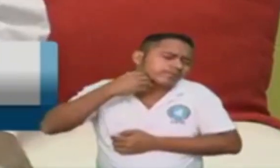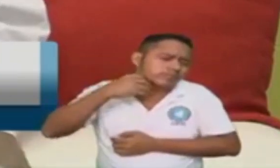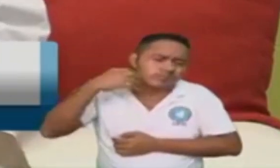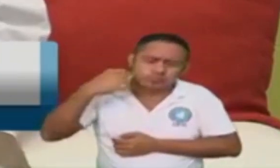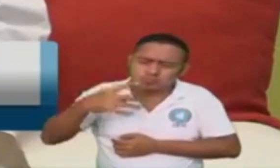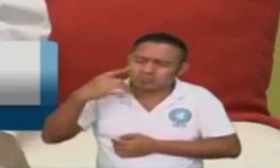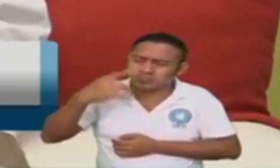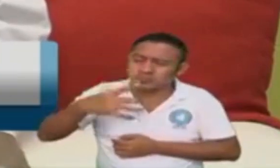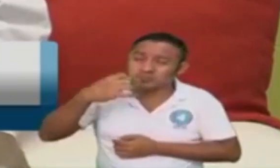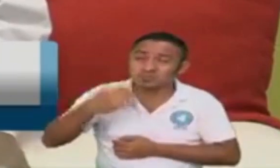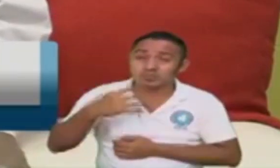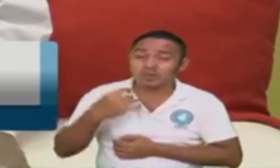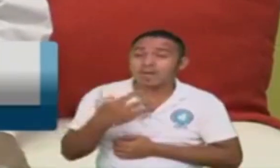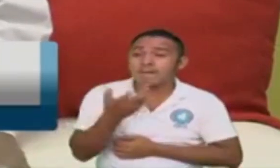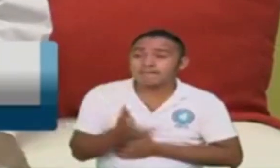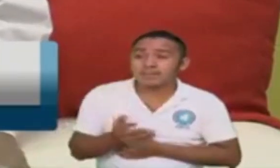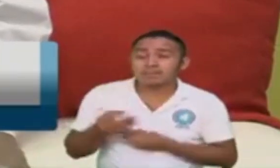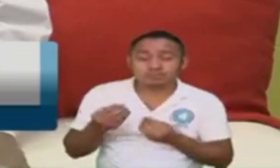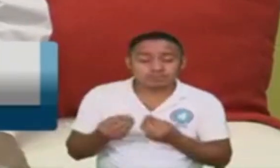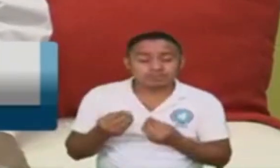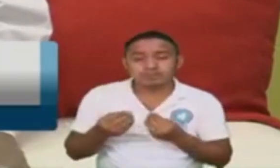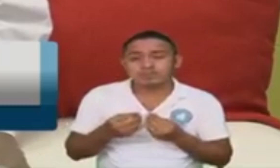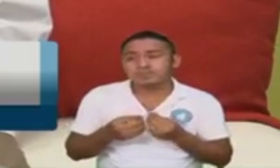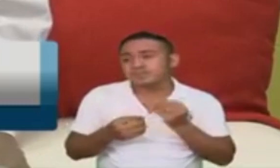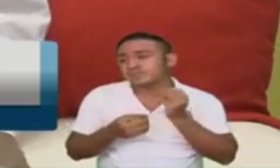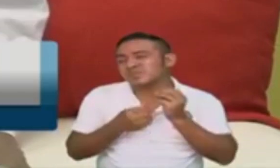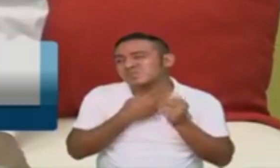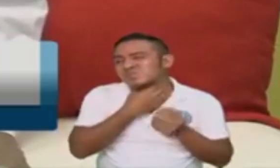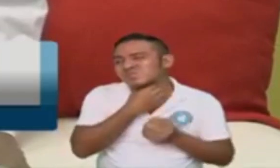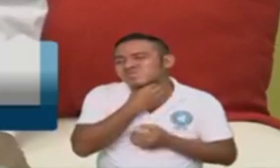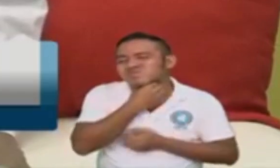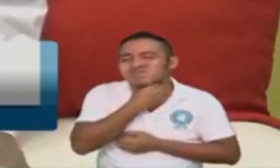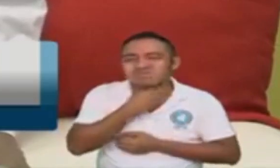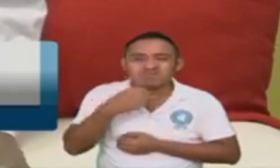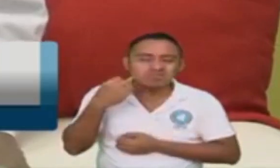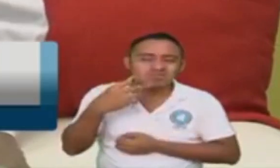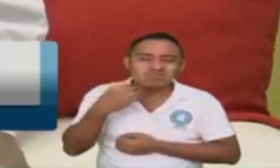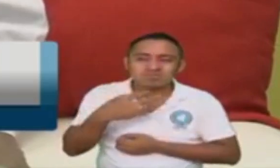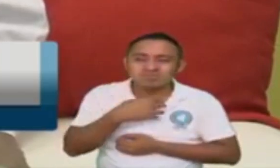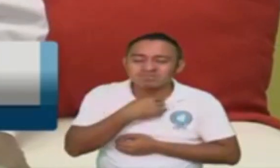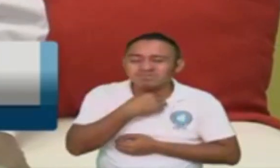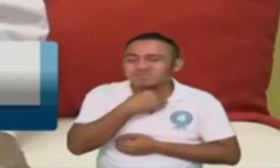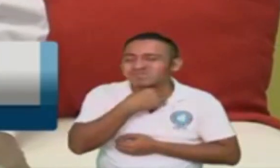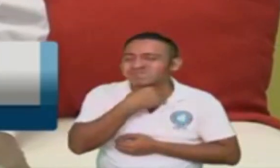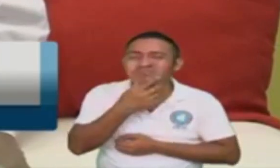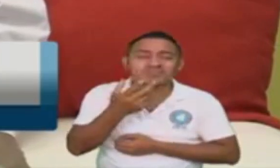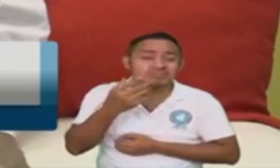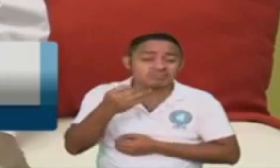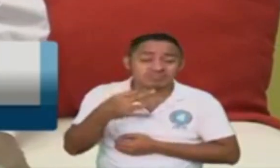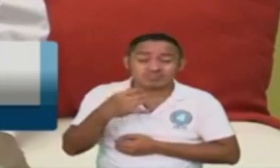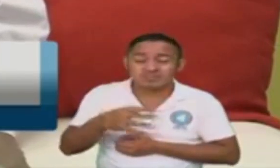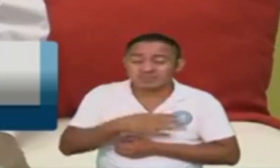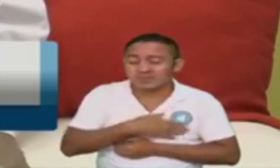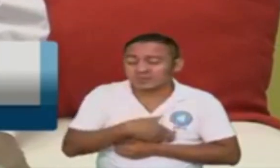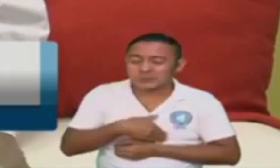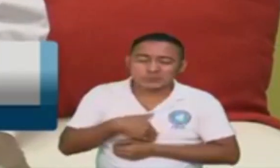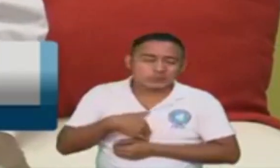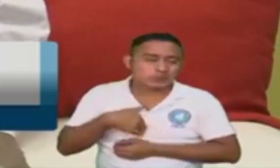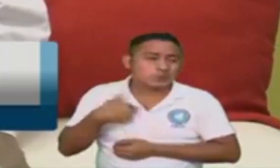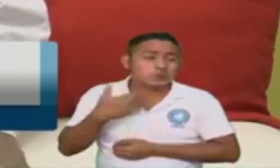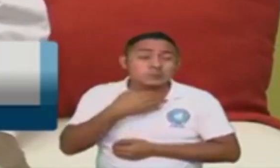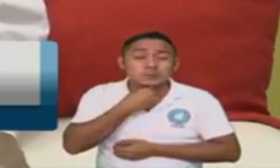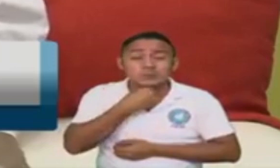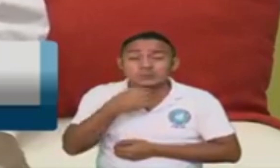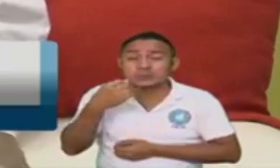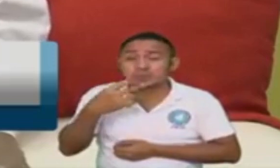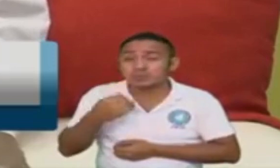de algunas que te producen un dolor en el cuello, o sea, es una cosa, un dolor exquisito, pues, algo muy molesto, que no